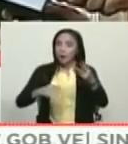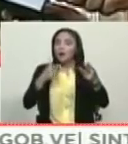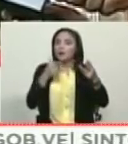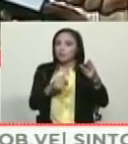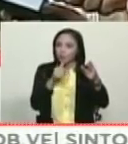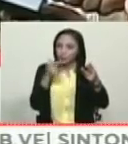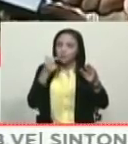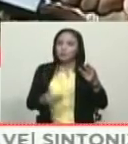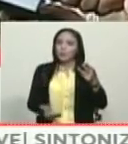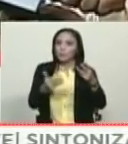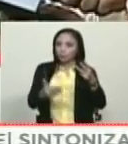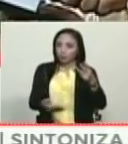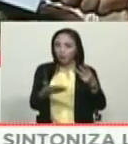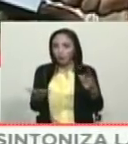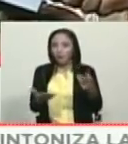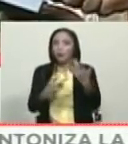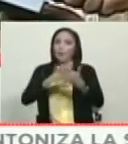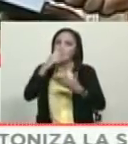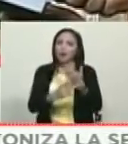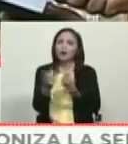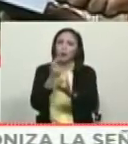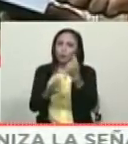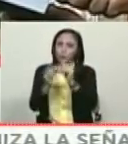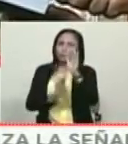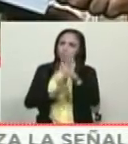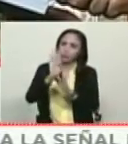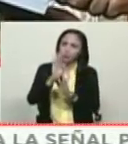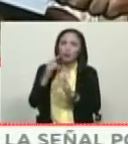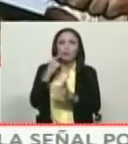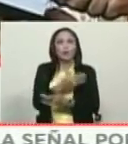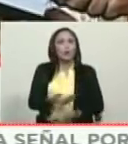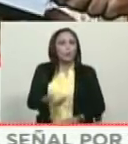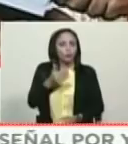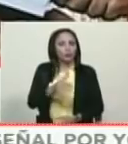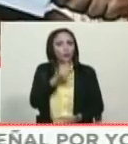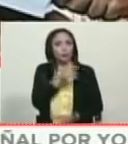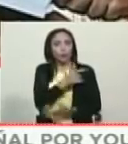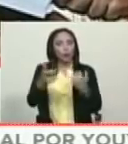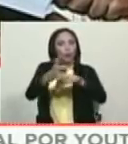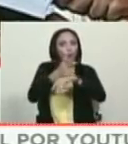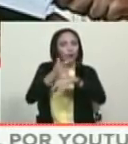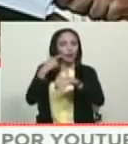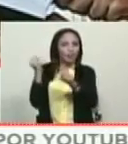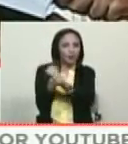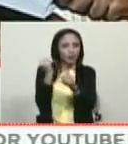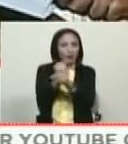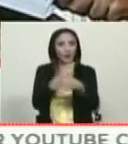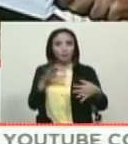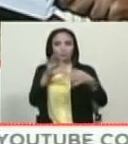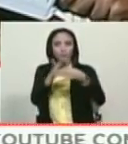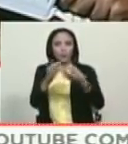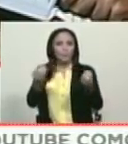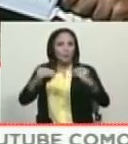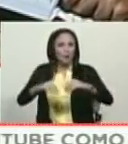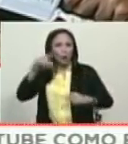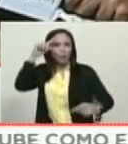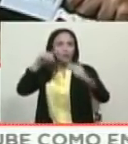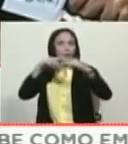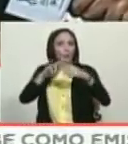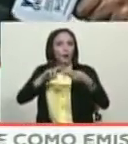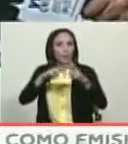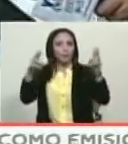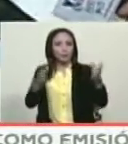anuncios dentro del programa recuperación económica crecimiento y prosperidad gobernar trabajar para que triunfe la